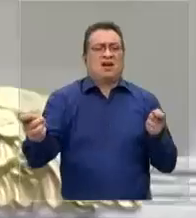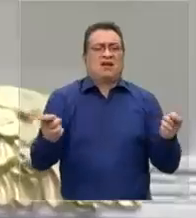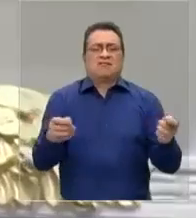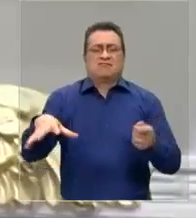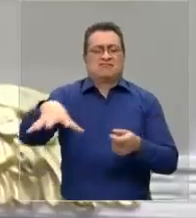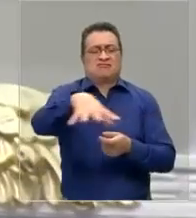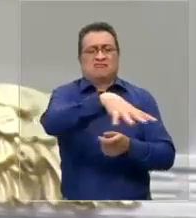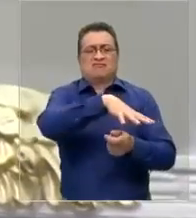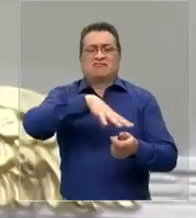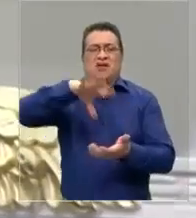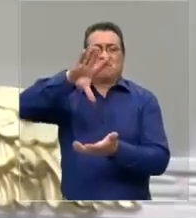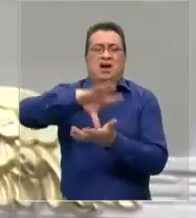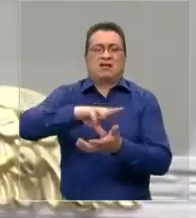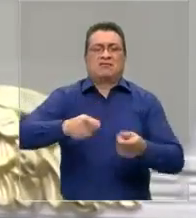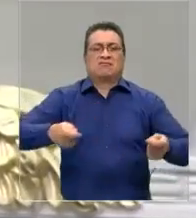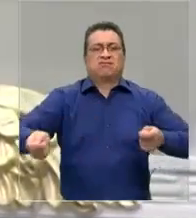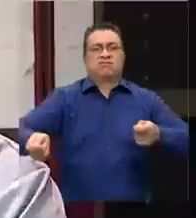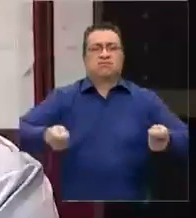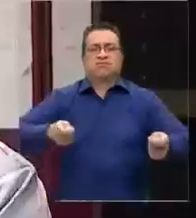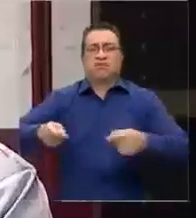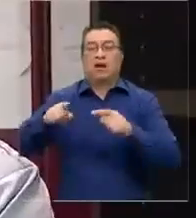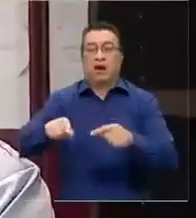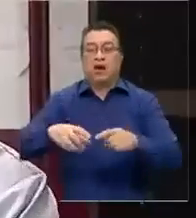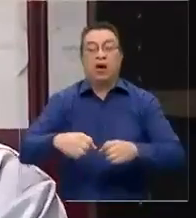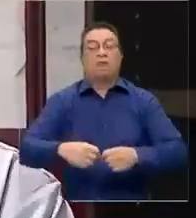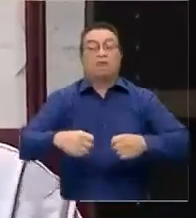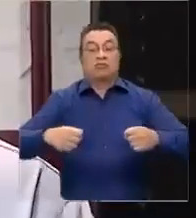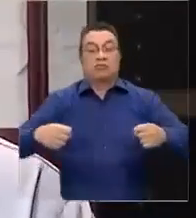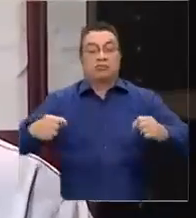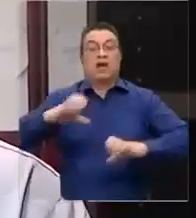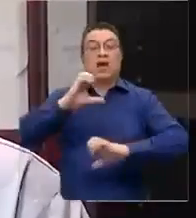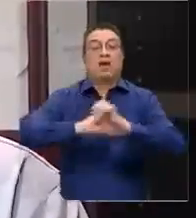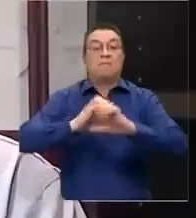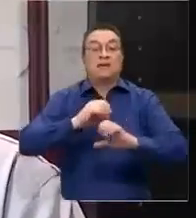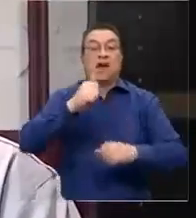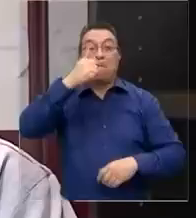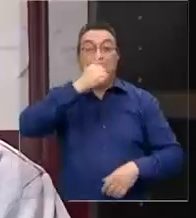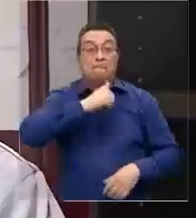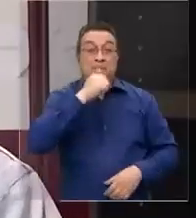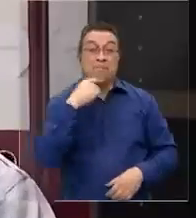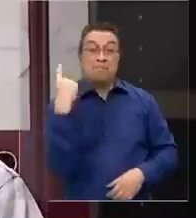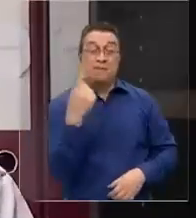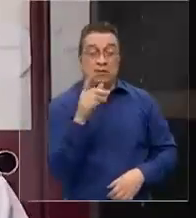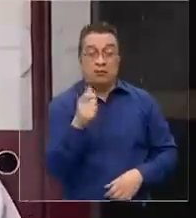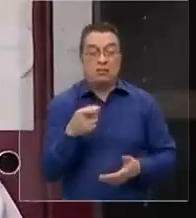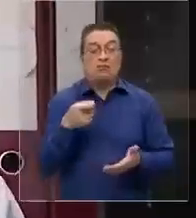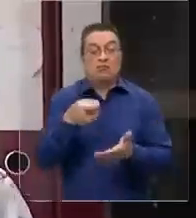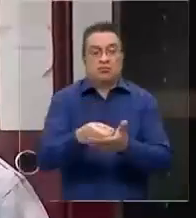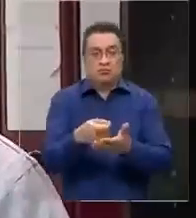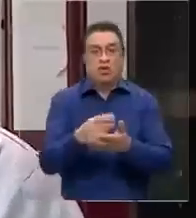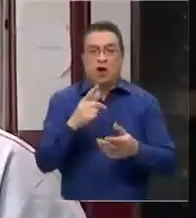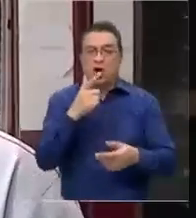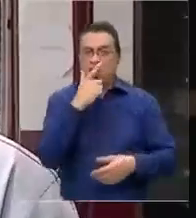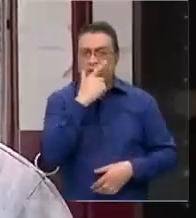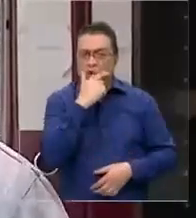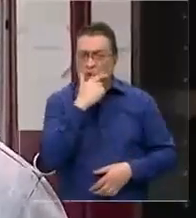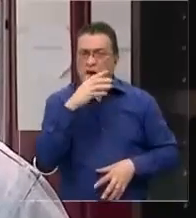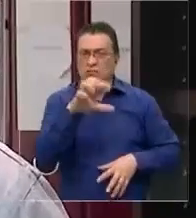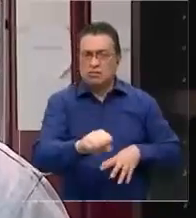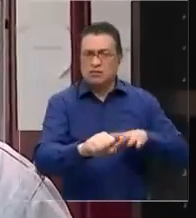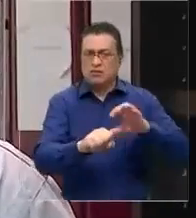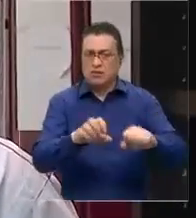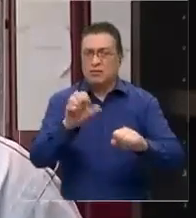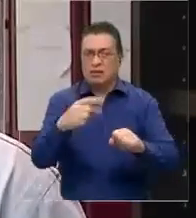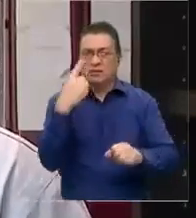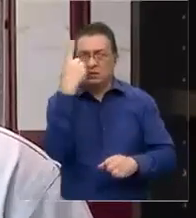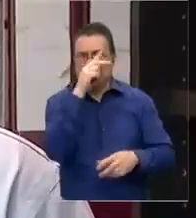la economía del país. Fueron tomando posiciones en las empresas privadas con acciones bastante dudosas, lo que los ha hecho estar siempre